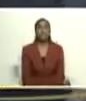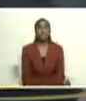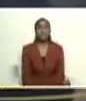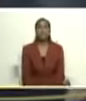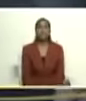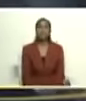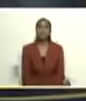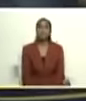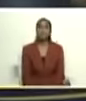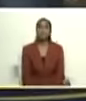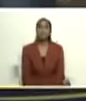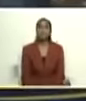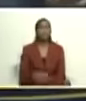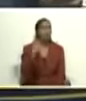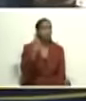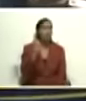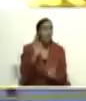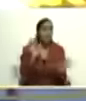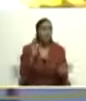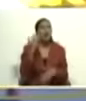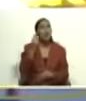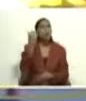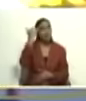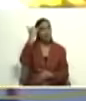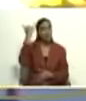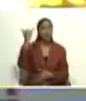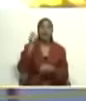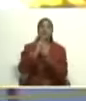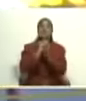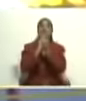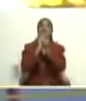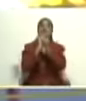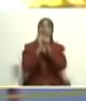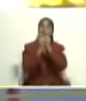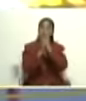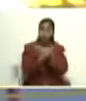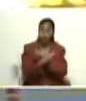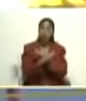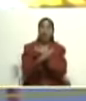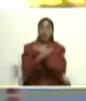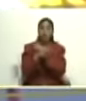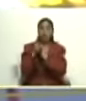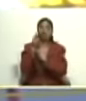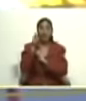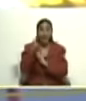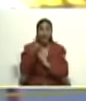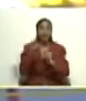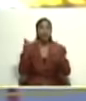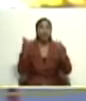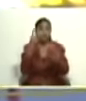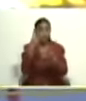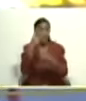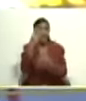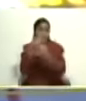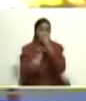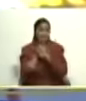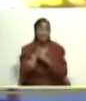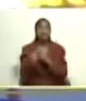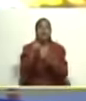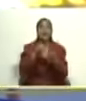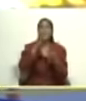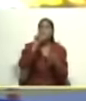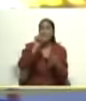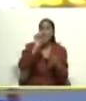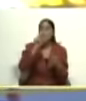eso, presidente, la idea es poder transformar esta materia prima y surtir todo el sector transformador nacional para, como usted lo ha indicado,